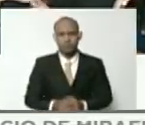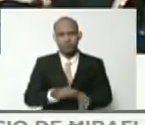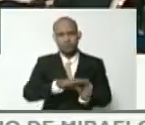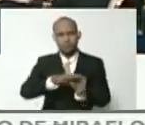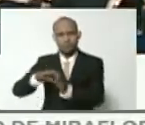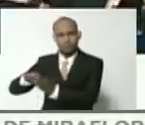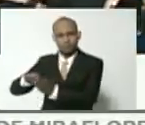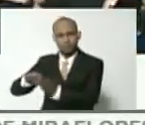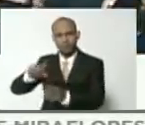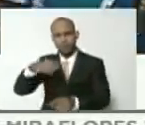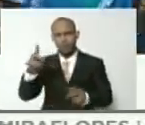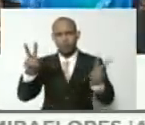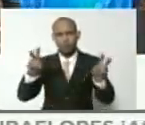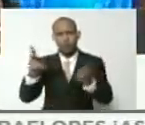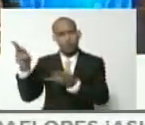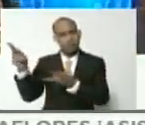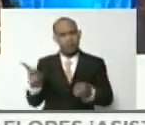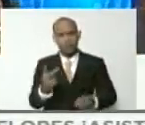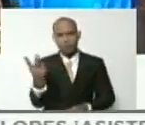Bienvenidos los dos.